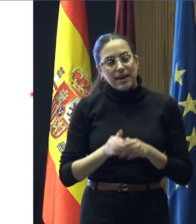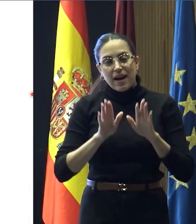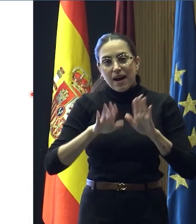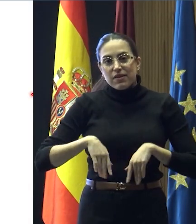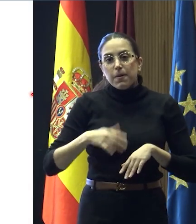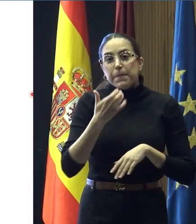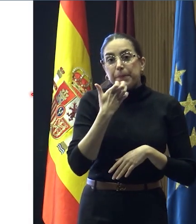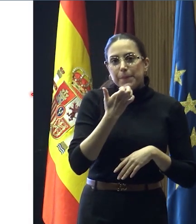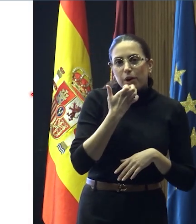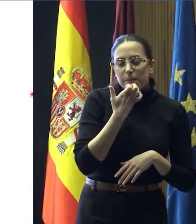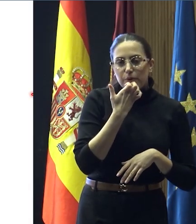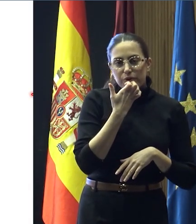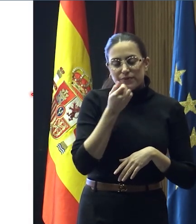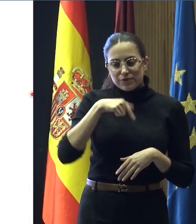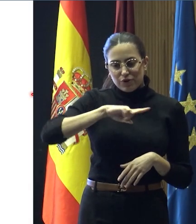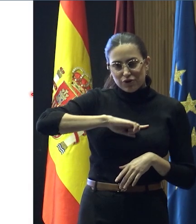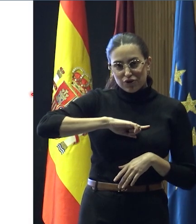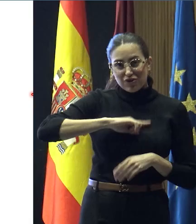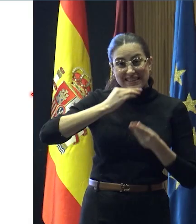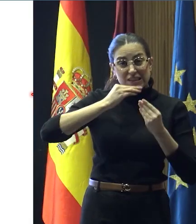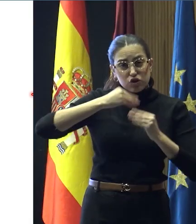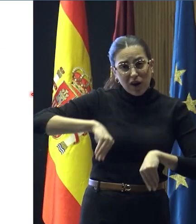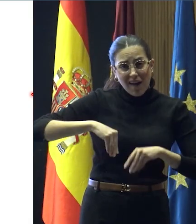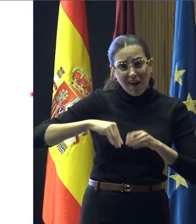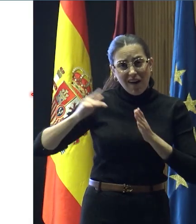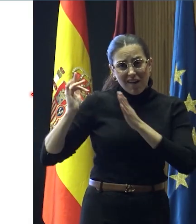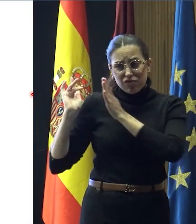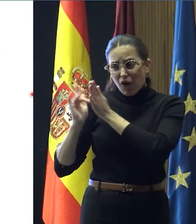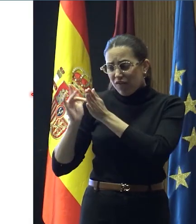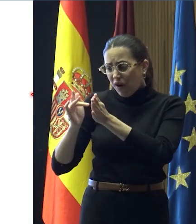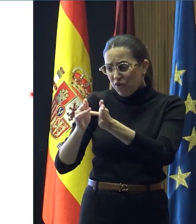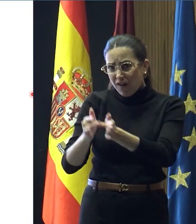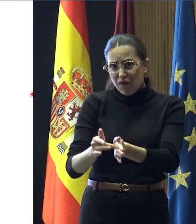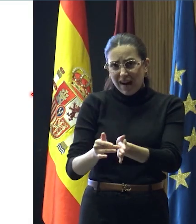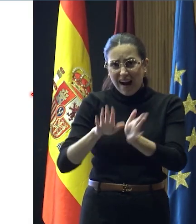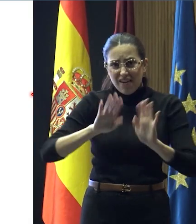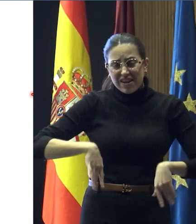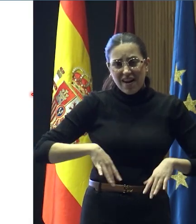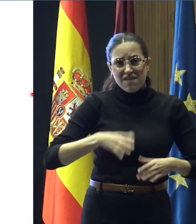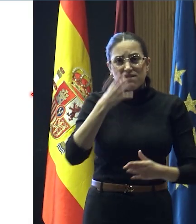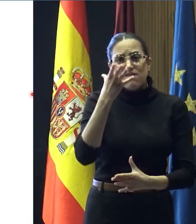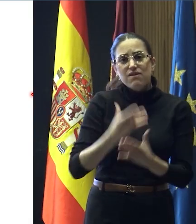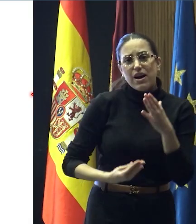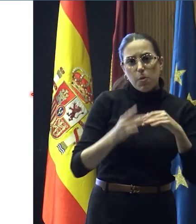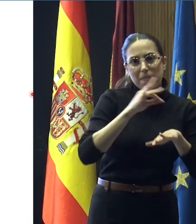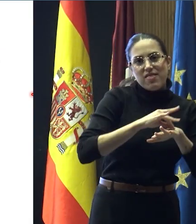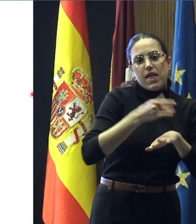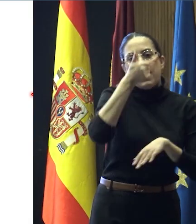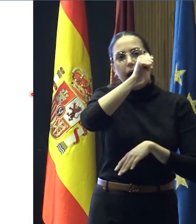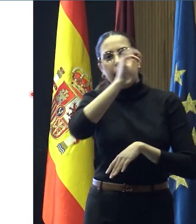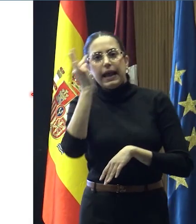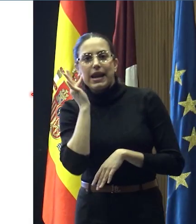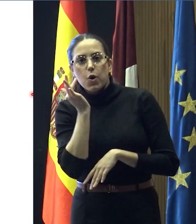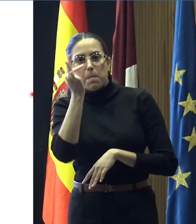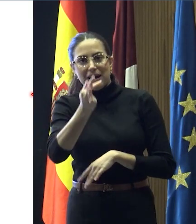introdujo, cómo hemos tenido a lo largo de la historia el sesgo en la medicina de género y